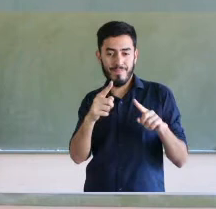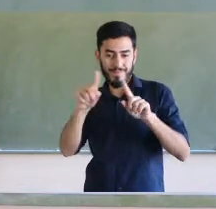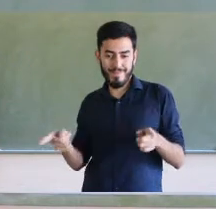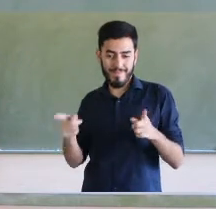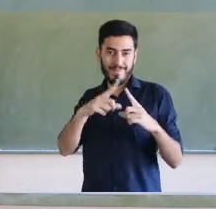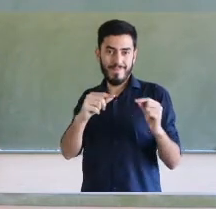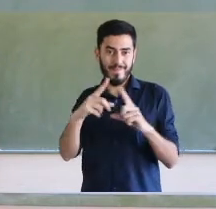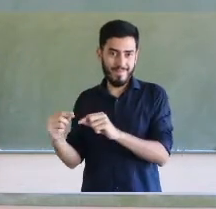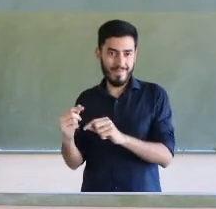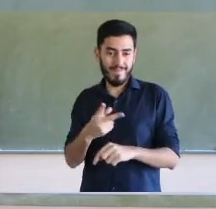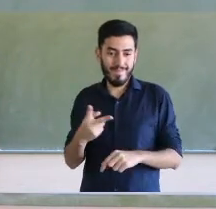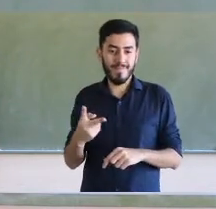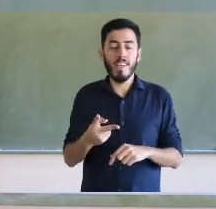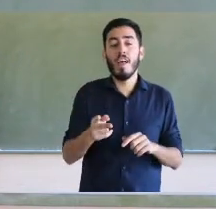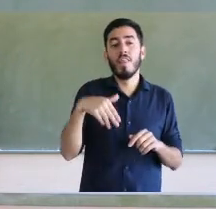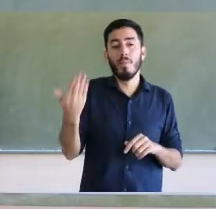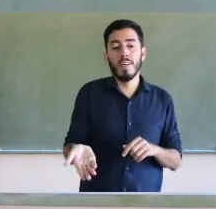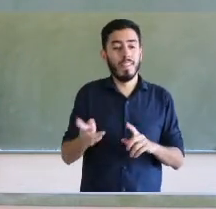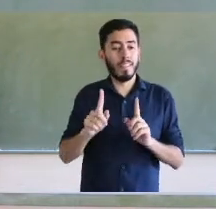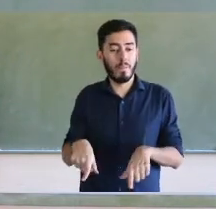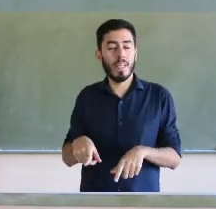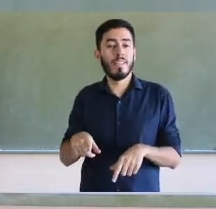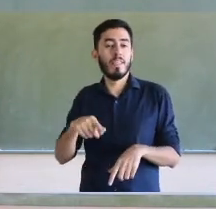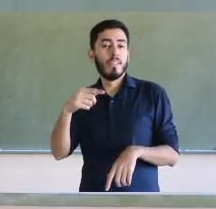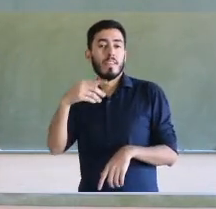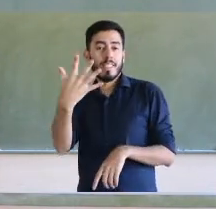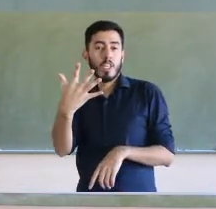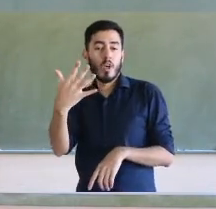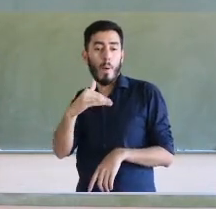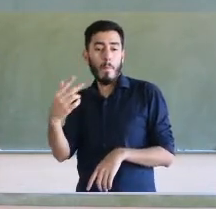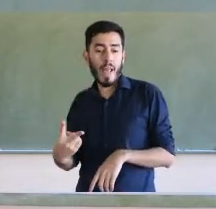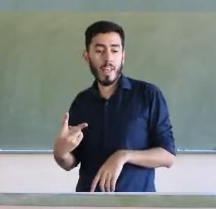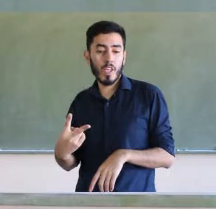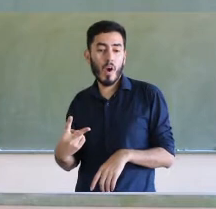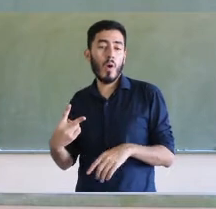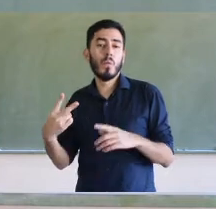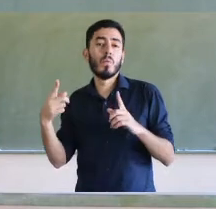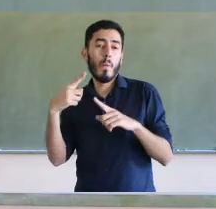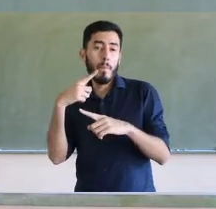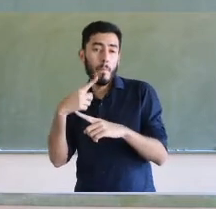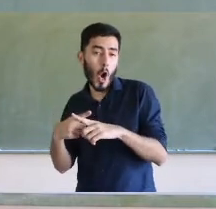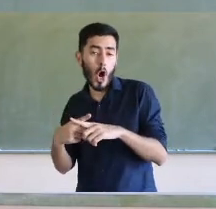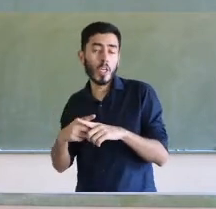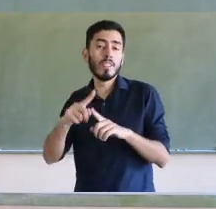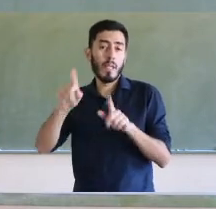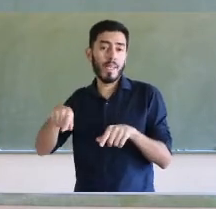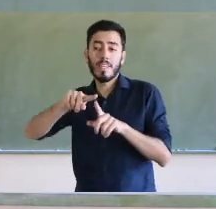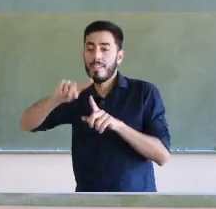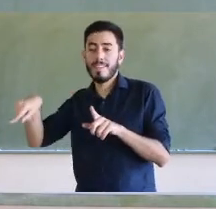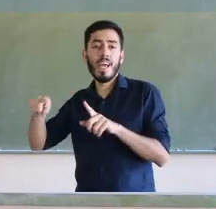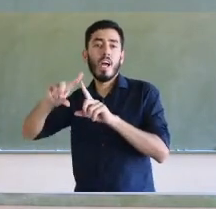el paréntesis y después también al cinco medios lo multiplicamos por el número que aparece también dentro del paréntesis.